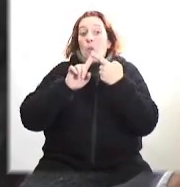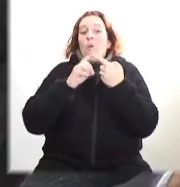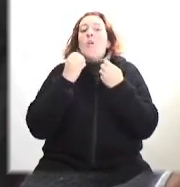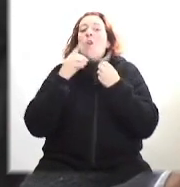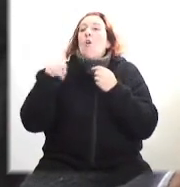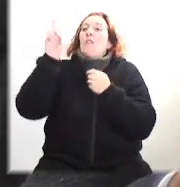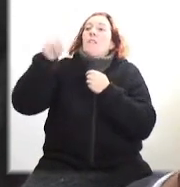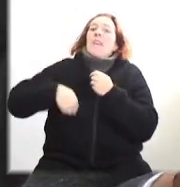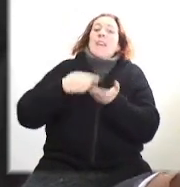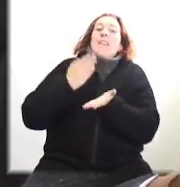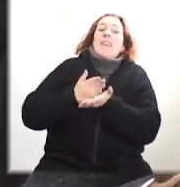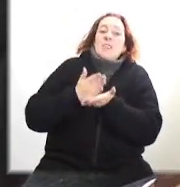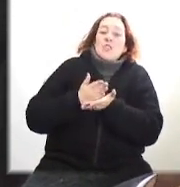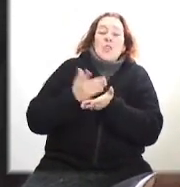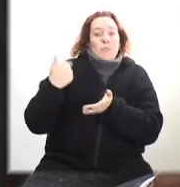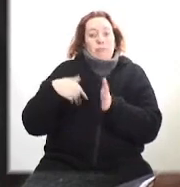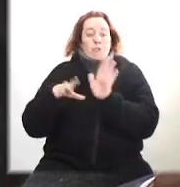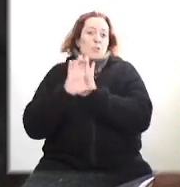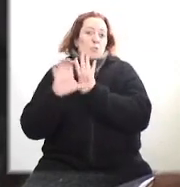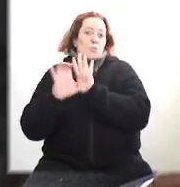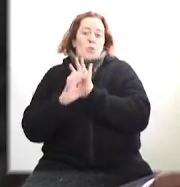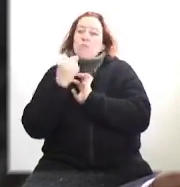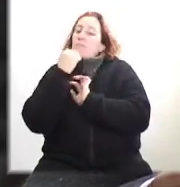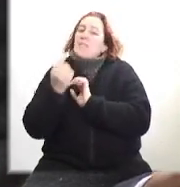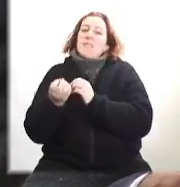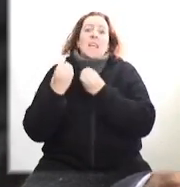Estado, que establece quiénes